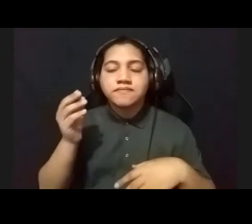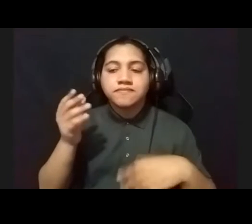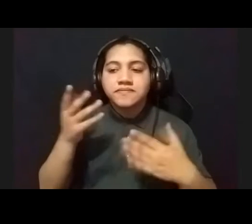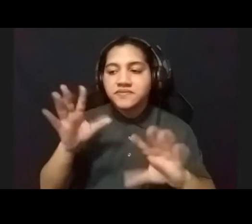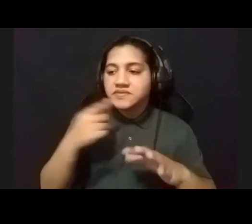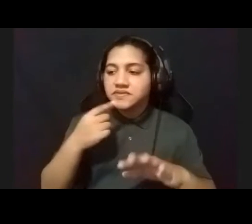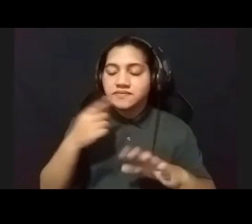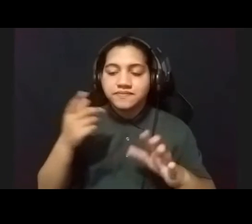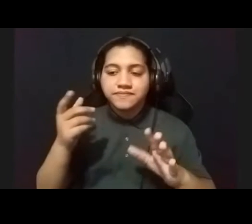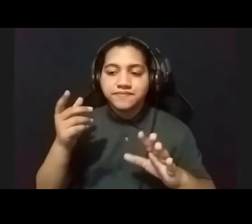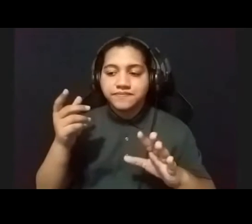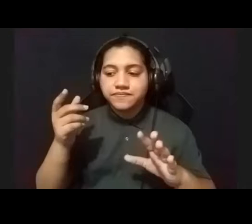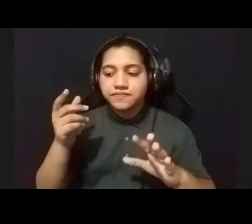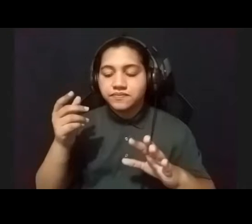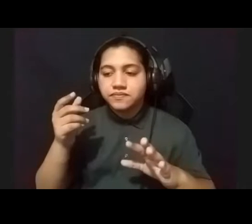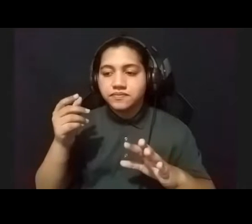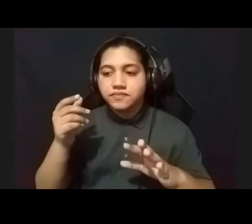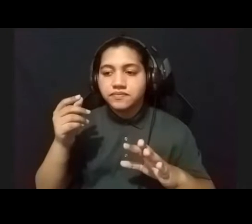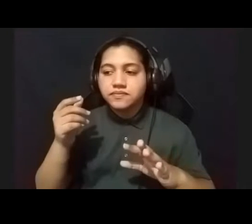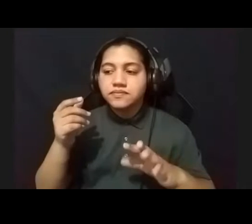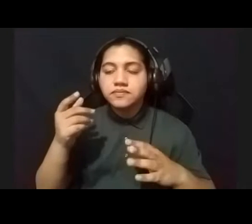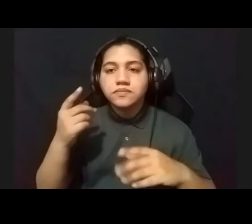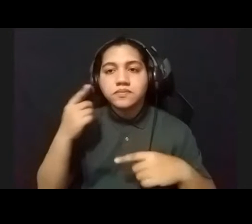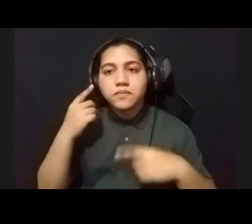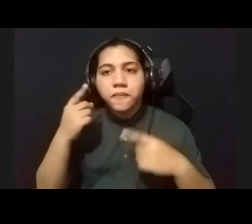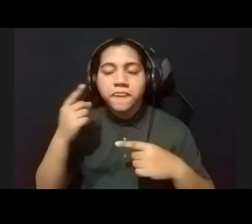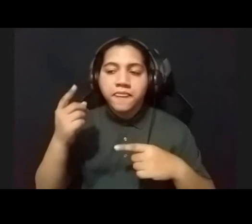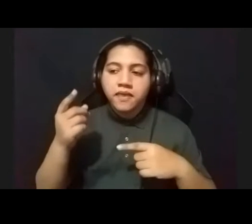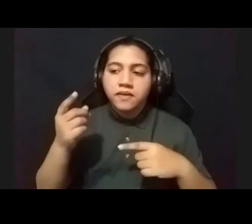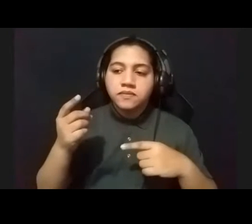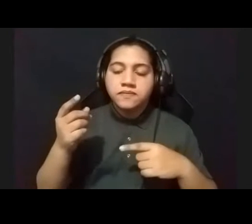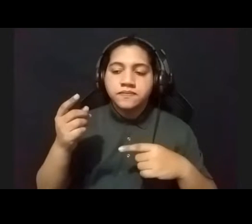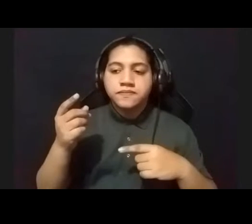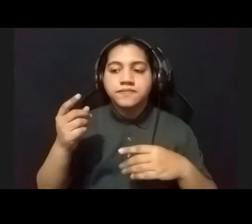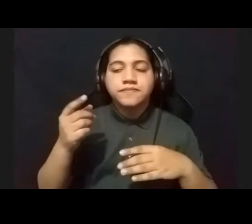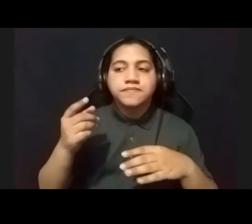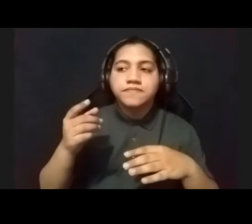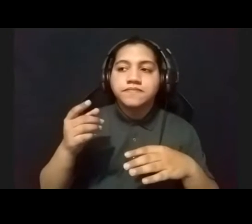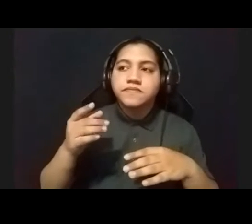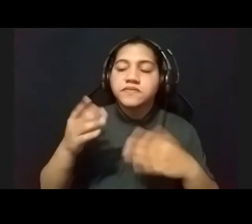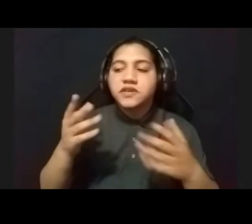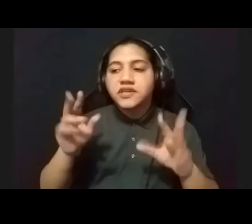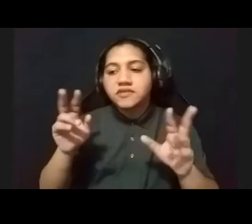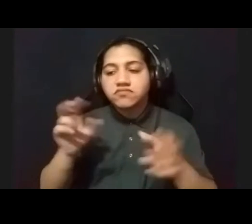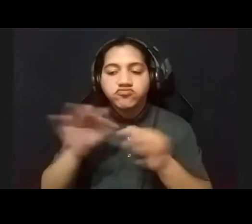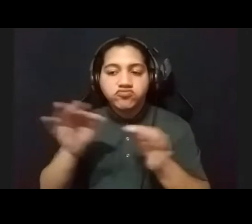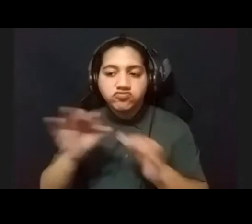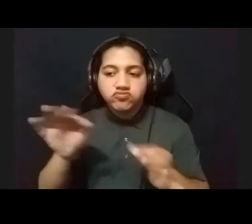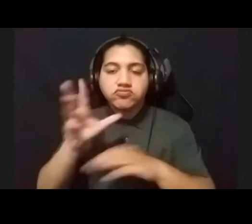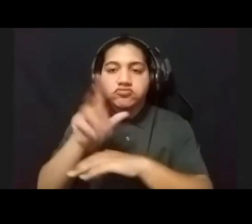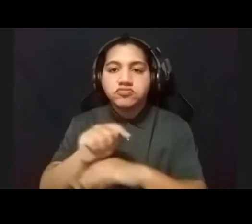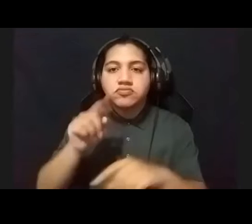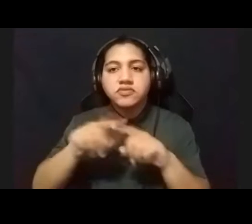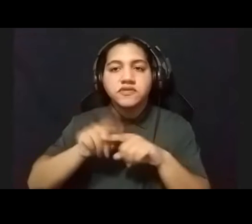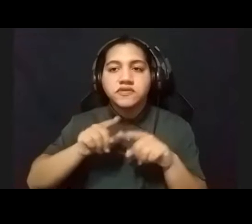era. Ayudar a los niños a entender las moralejas, los proverbios y refranes que podemos encontrar en las diferentes versiones.